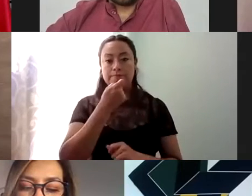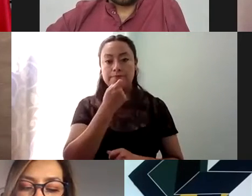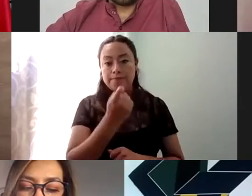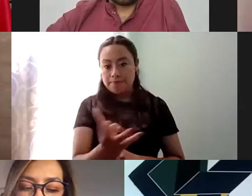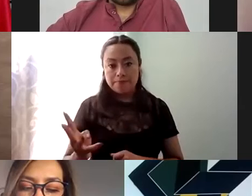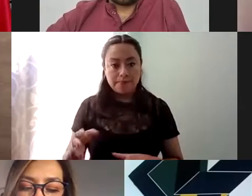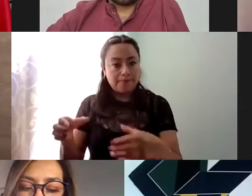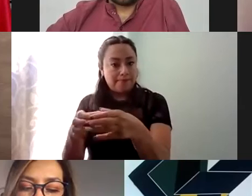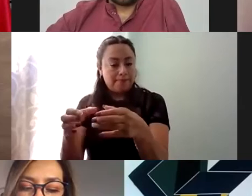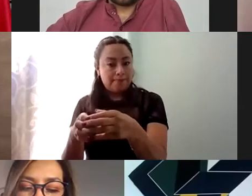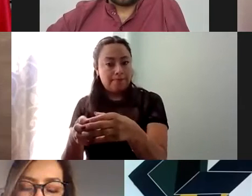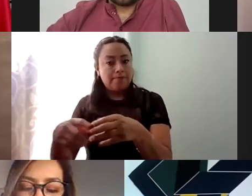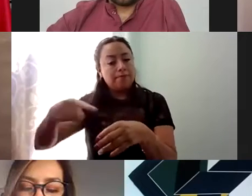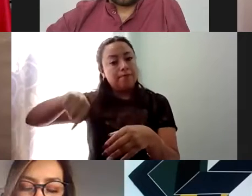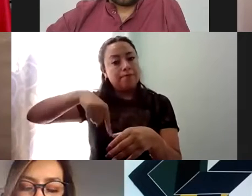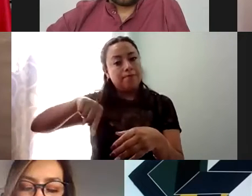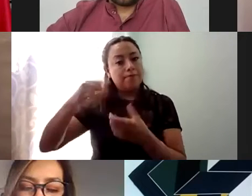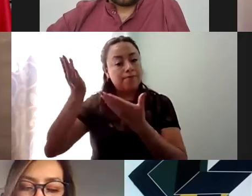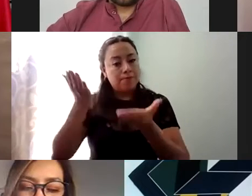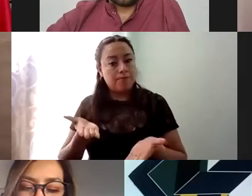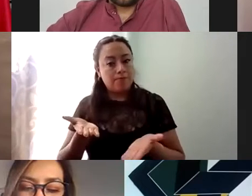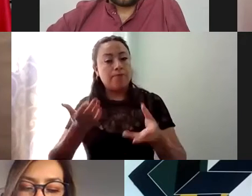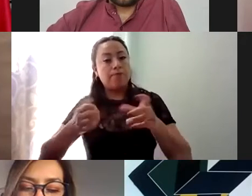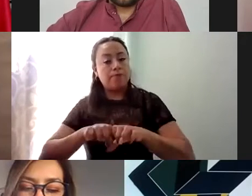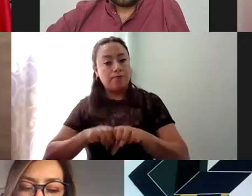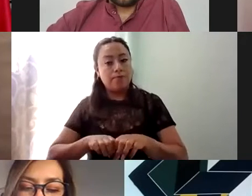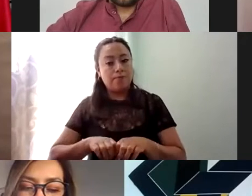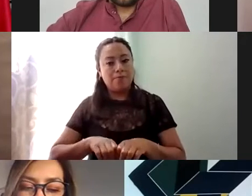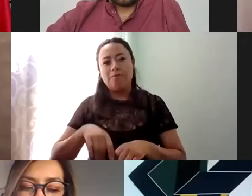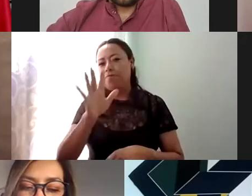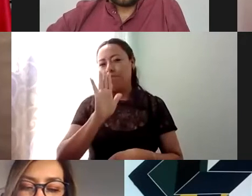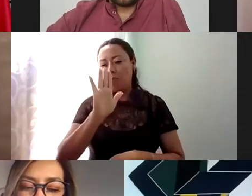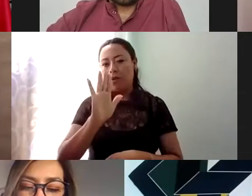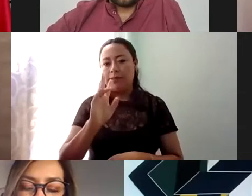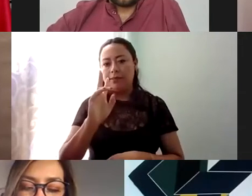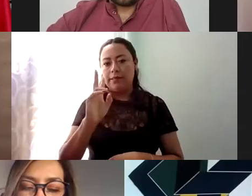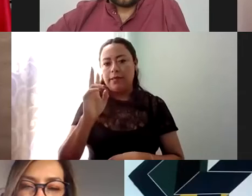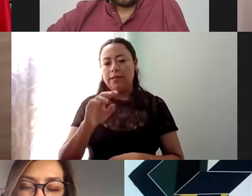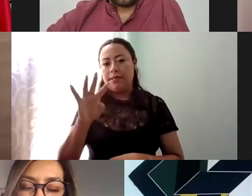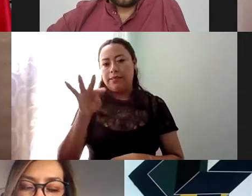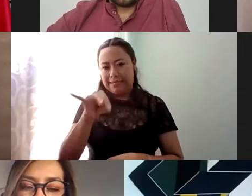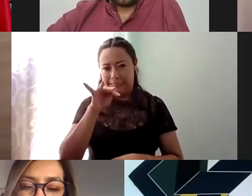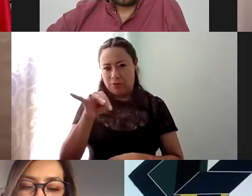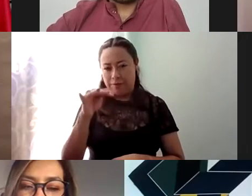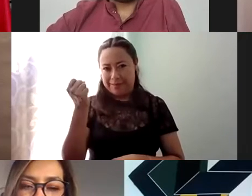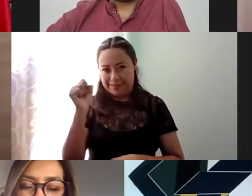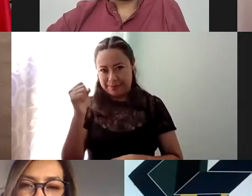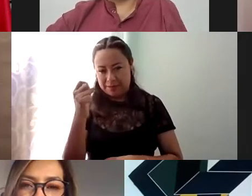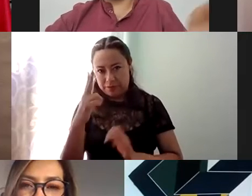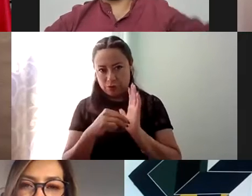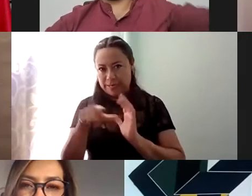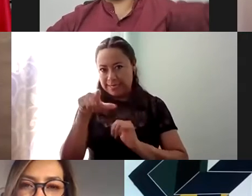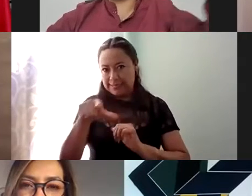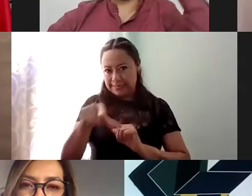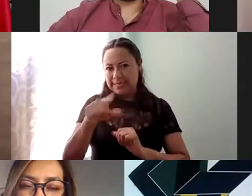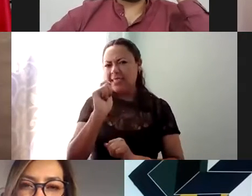que habían venido además de una catástrofe como la del 19 de septiembre del 2017, o sea, poquito